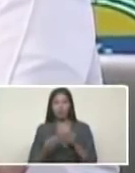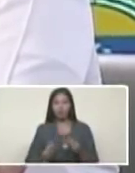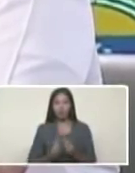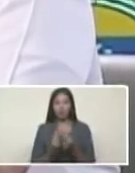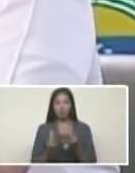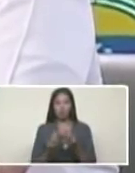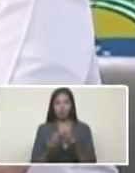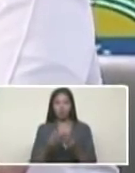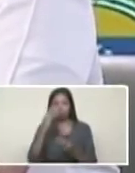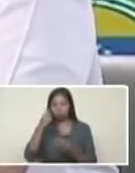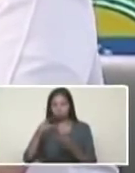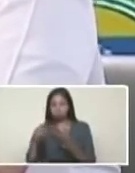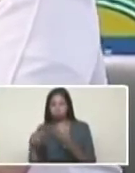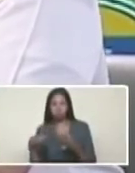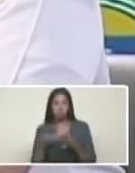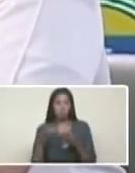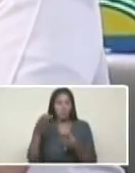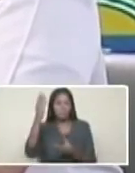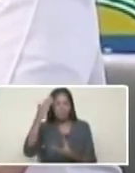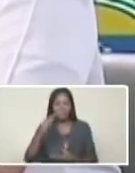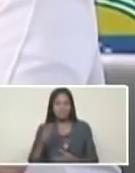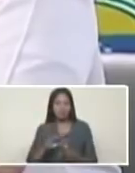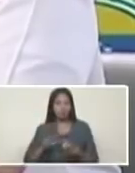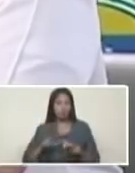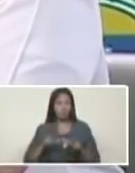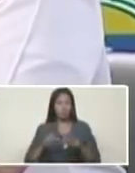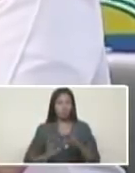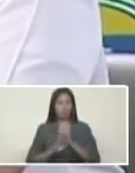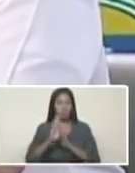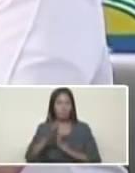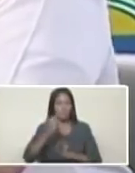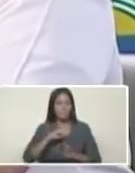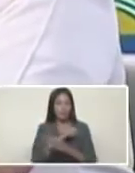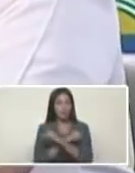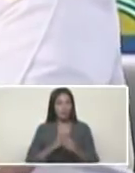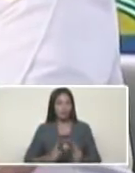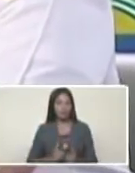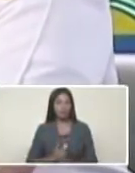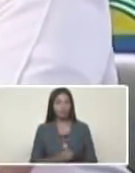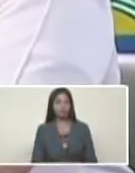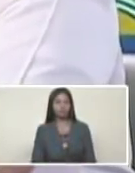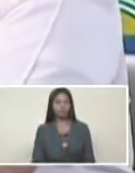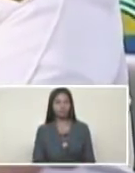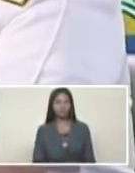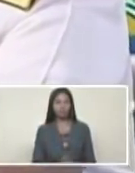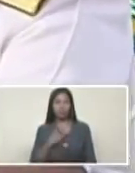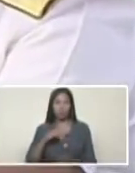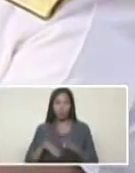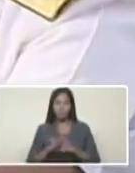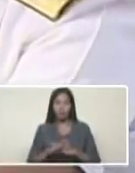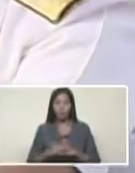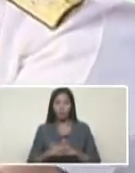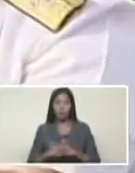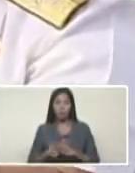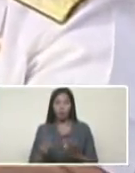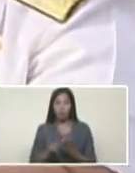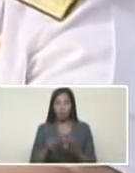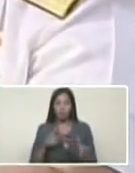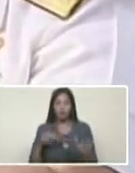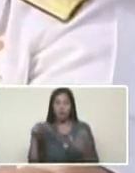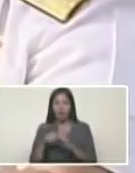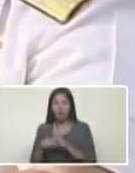nuestros sargentos, nuestras tropas. Es decir, vamos avanzando la Fuerza Armada. vamos a ir a concretar su orden de